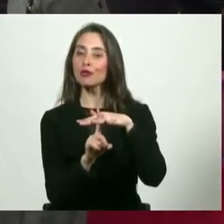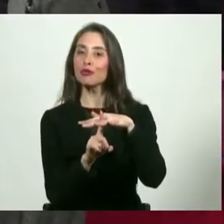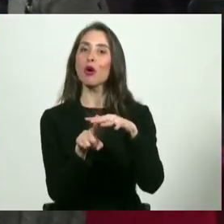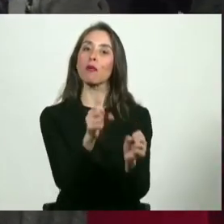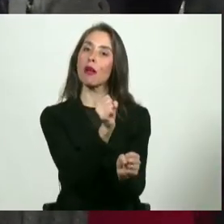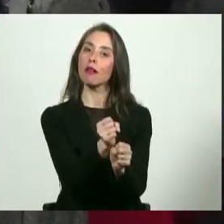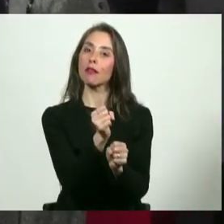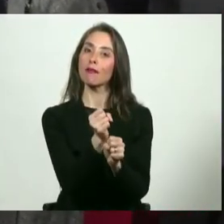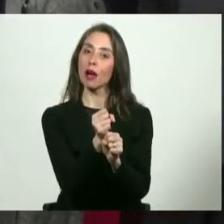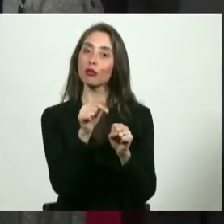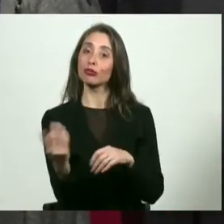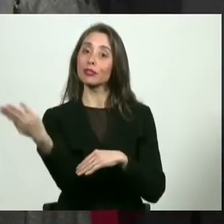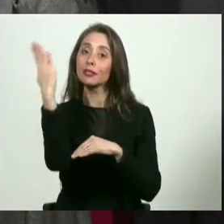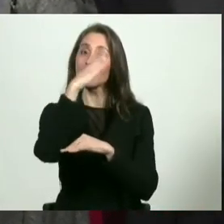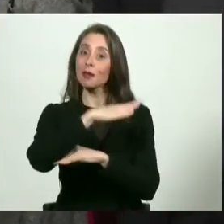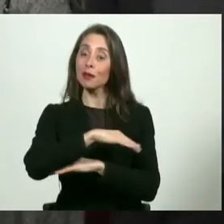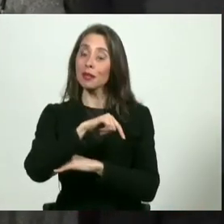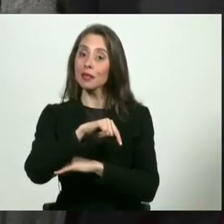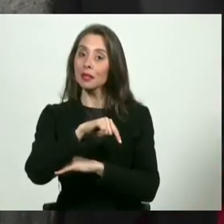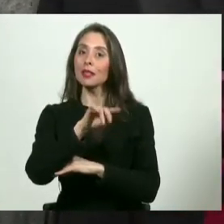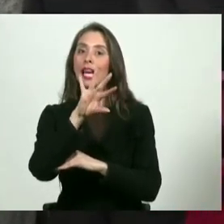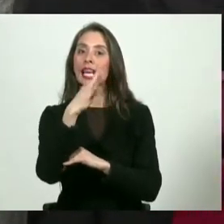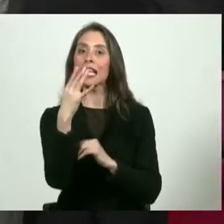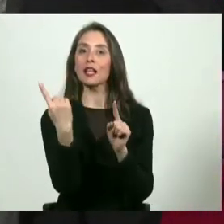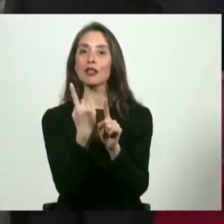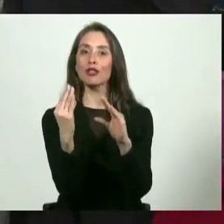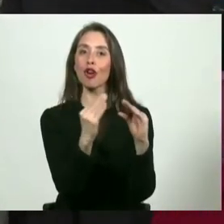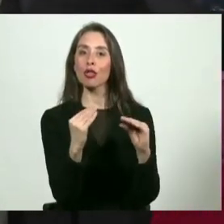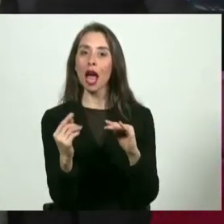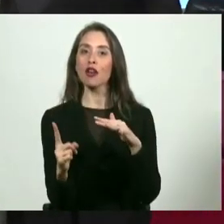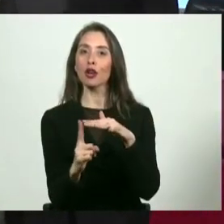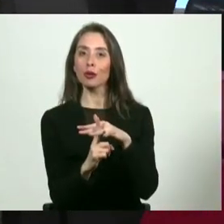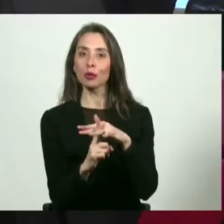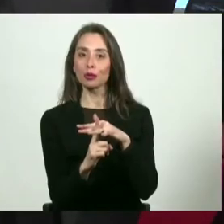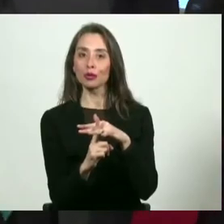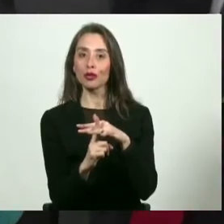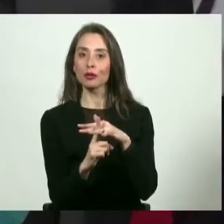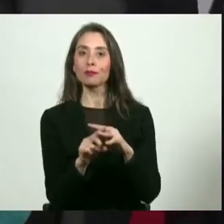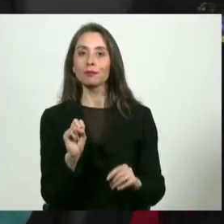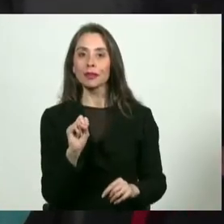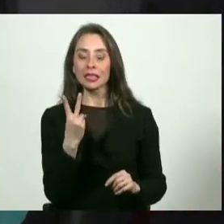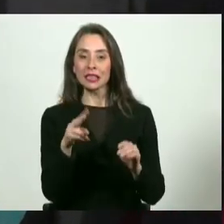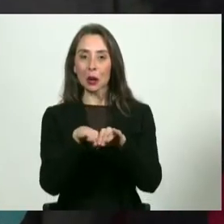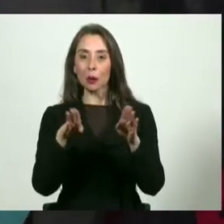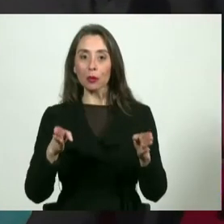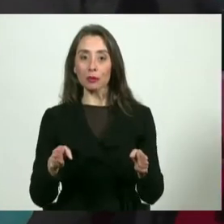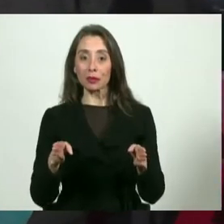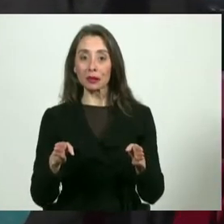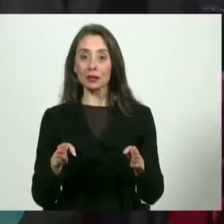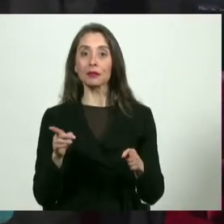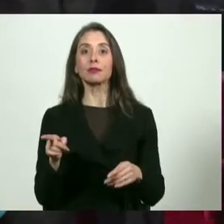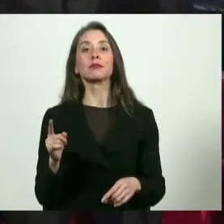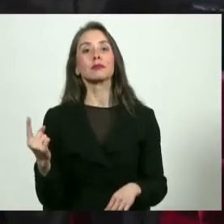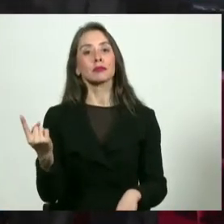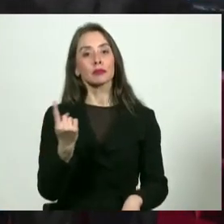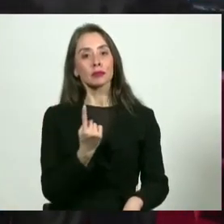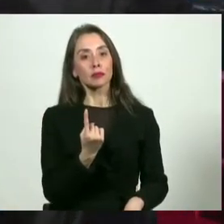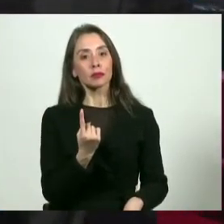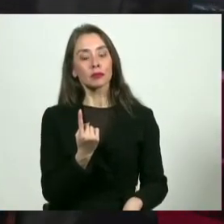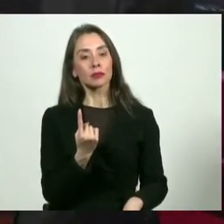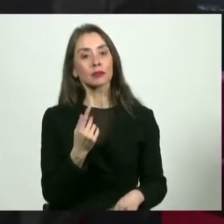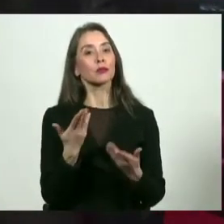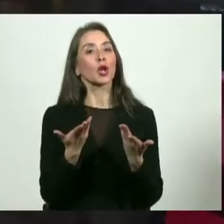Cristian Finsterbuch, Irma Iglesias, entre otros. Este panel fue moderado por el abogado Ricardo Israel, quien también moderó el